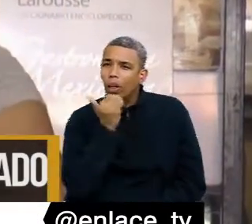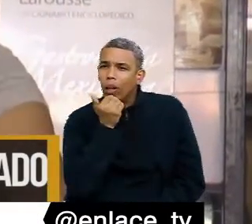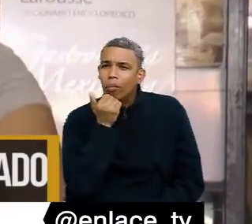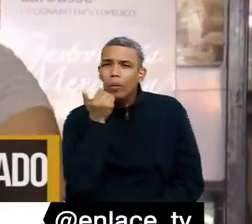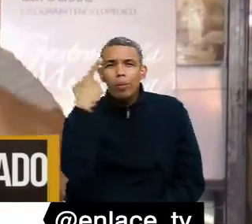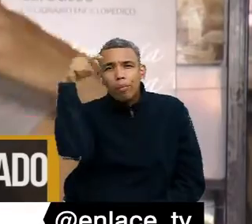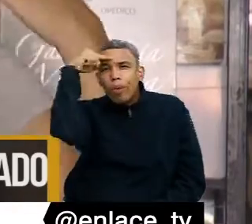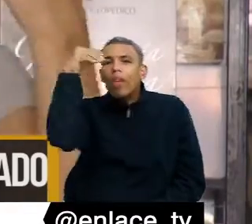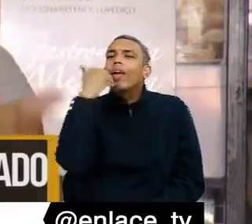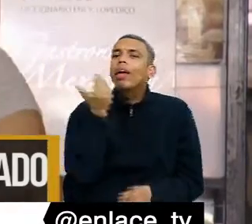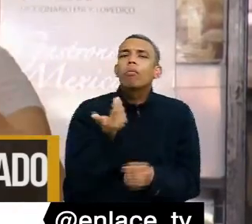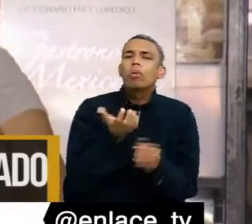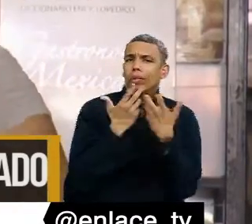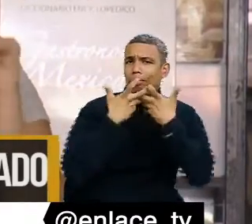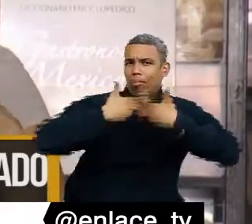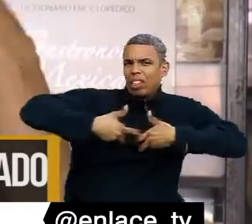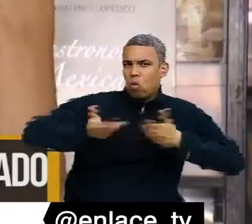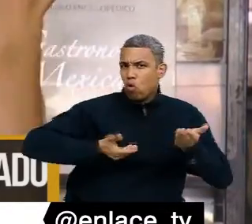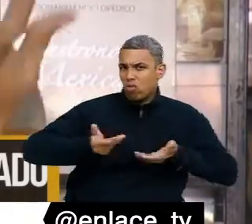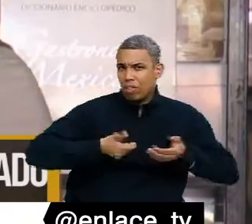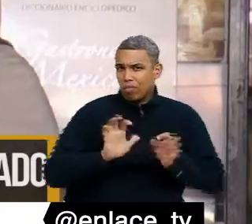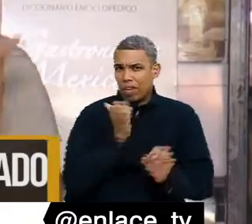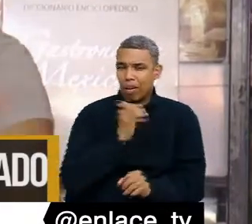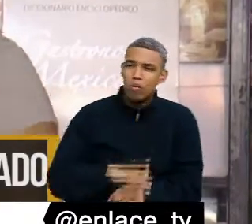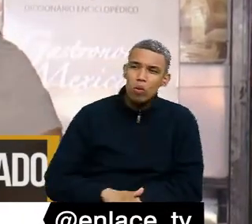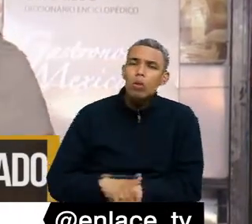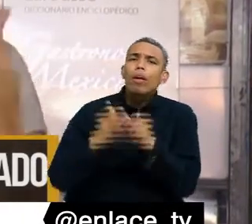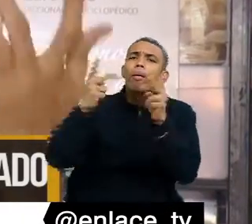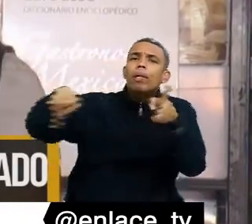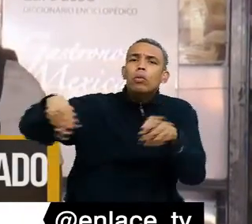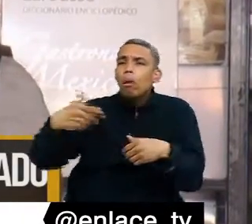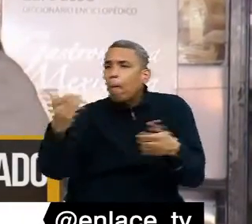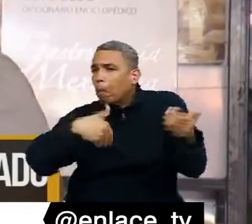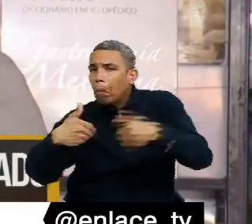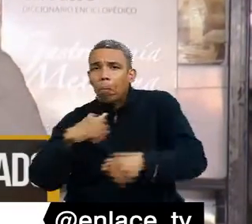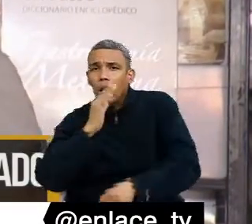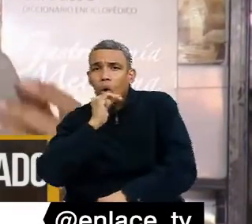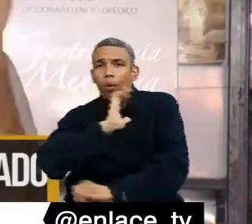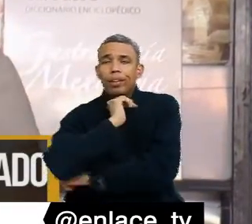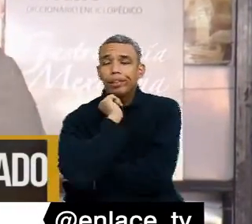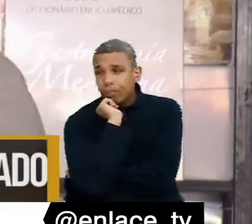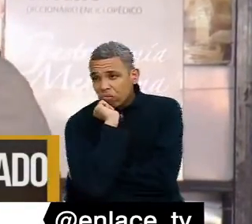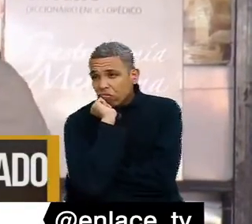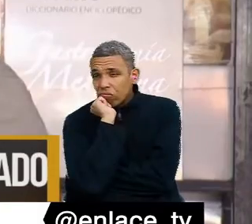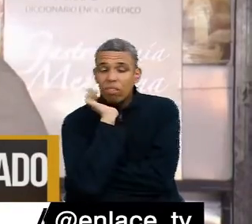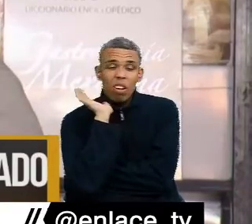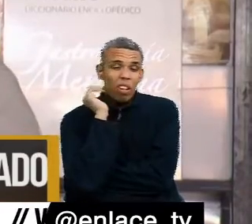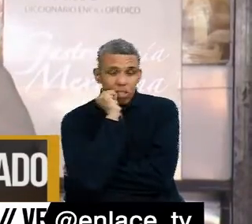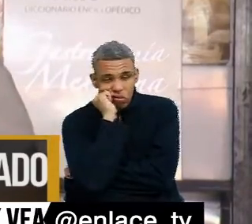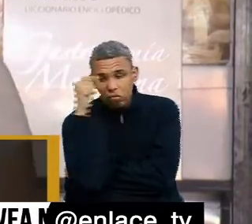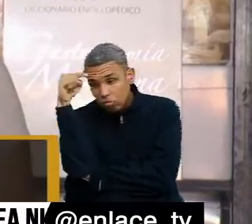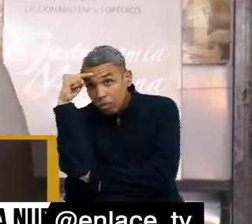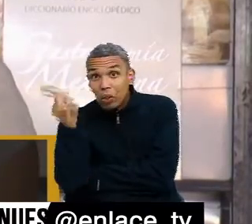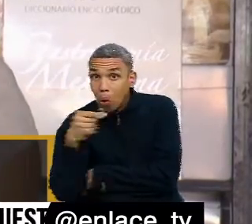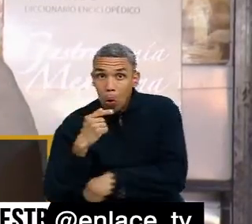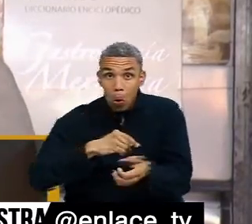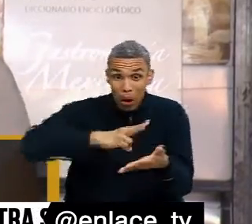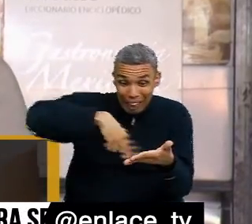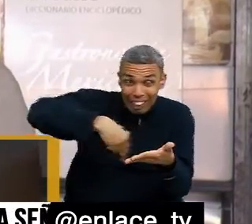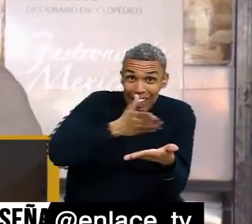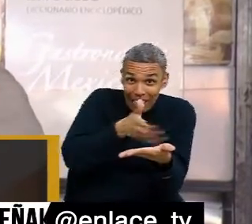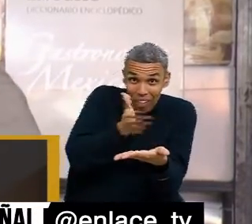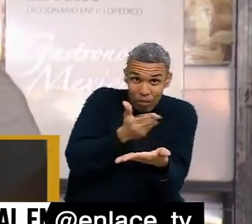llegas a un cliente, cuando tú sabes cómo atenderlo, cuando tienes un valor agregado en tu producto o en tu servicio. Entonces, eso es lo que consiste este libro. Tiene unos tips importantes